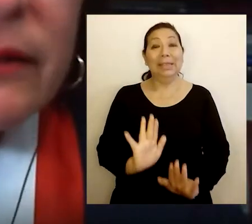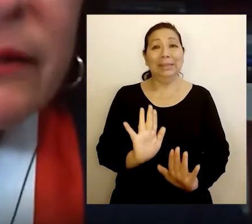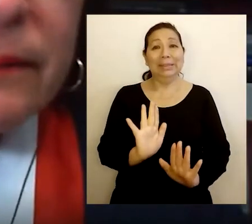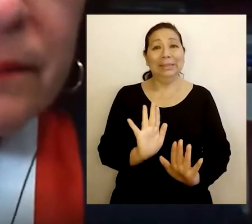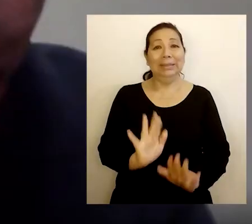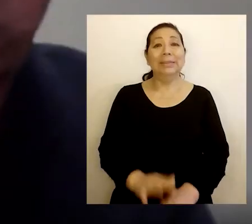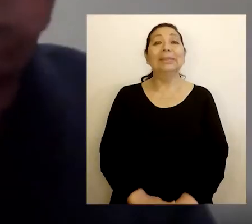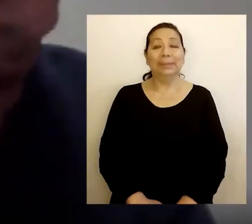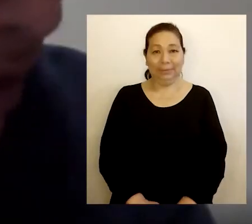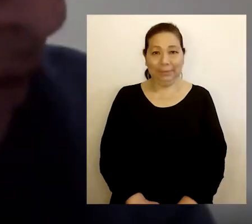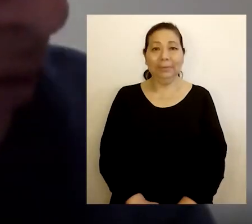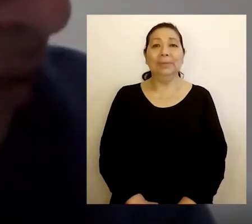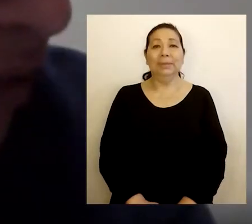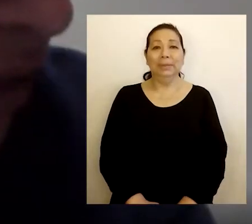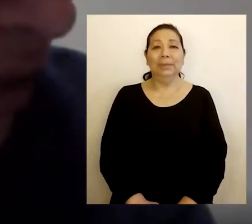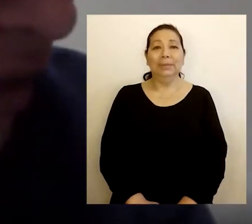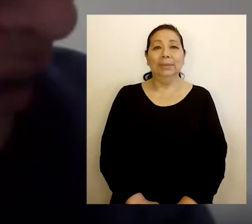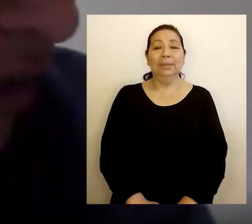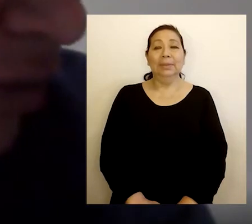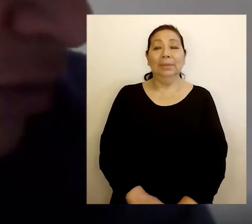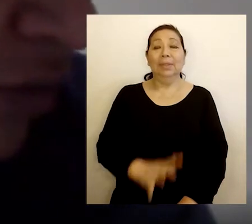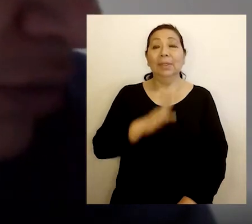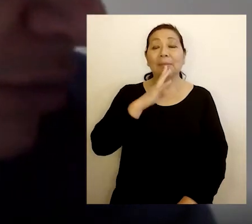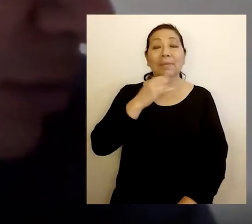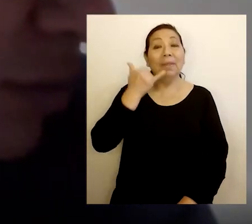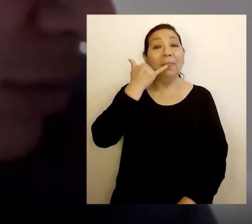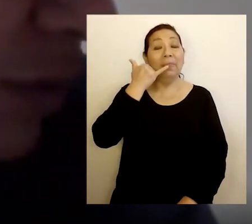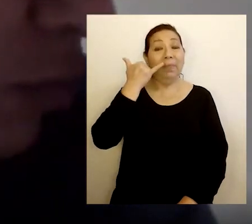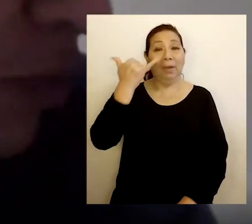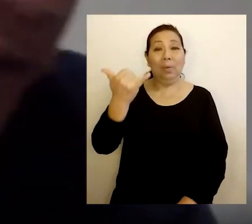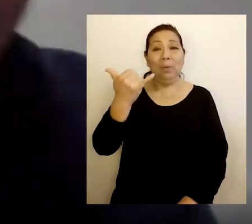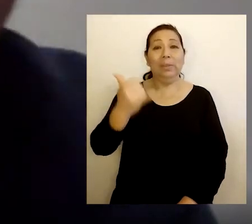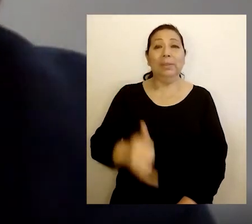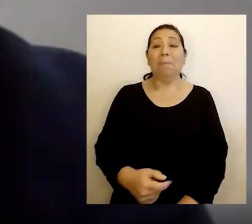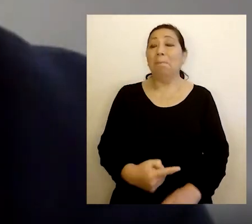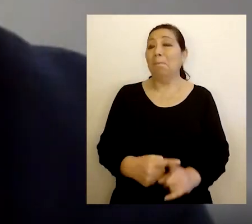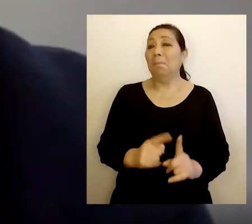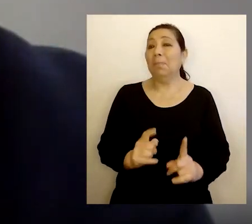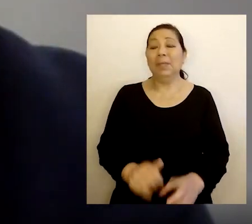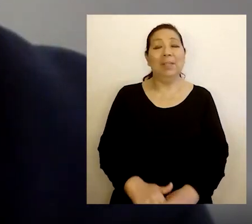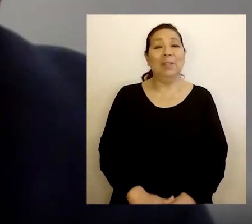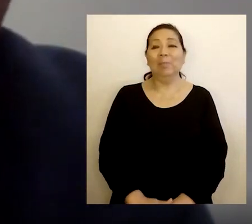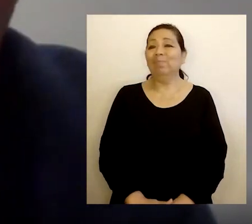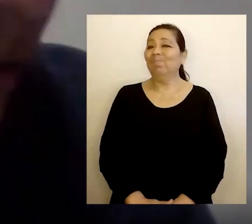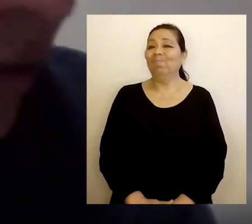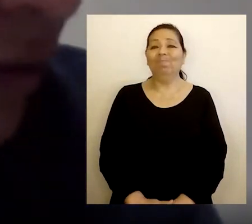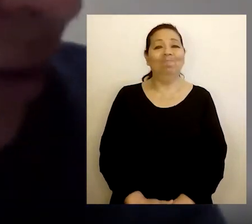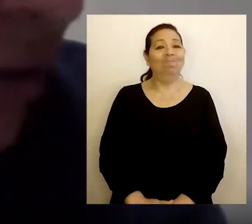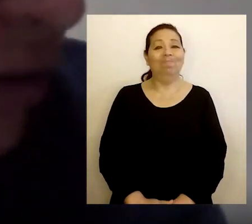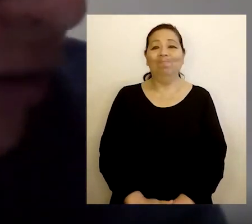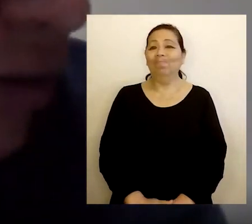A ver. Efectivamente, estoy llamando al celular que nos indicó, pero no...